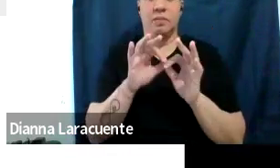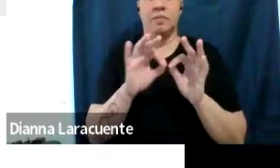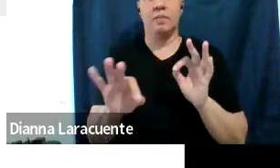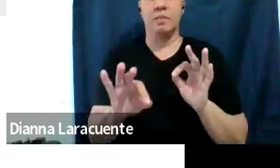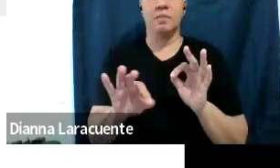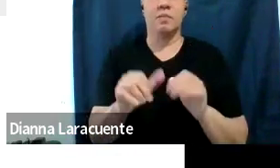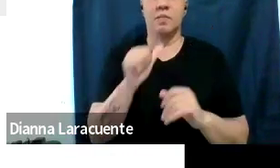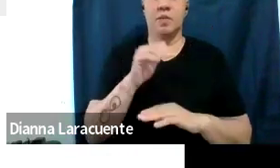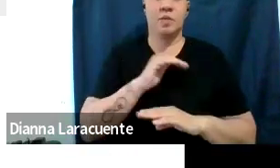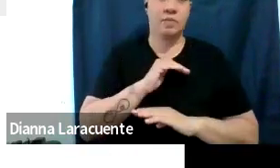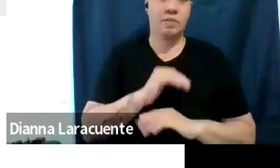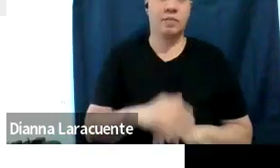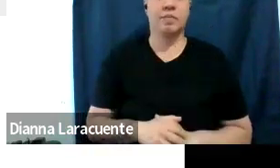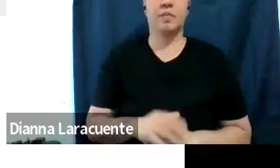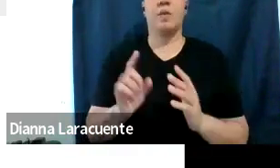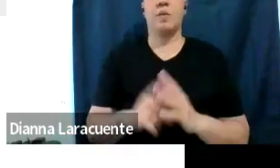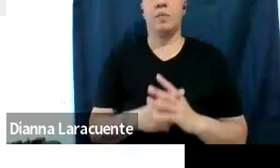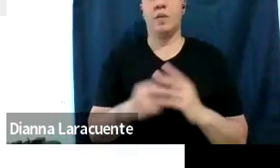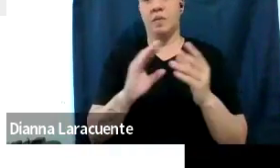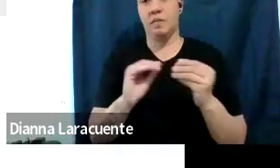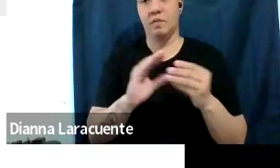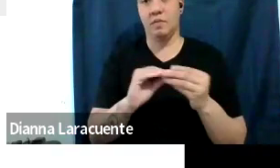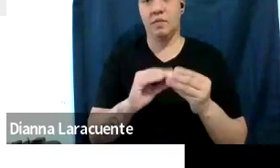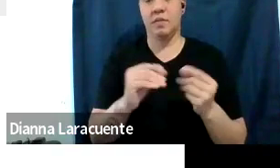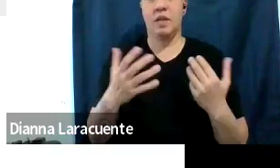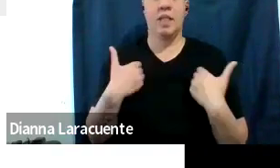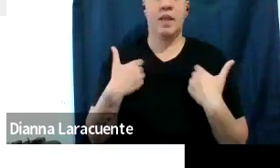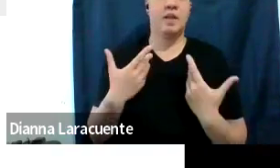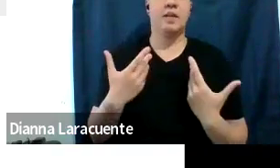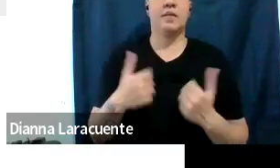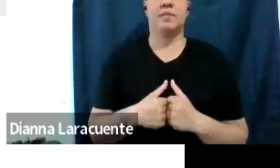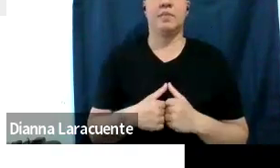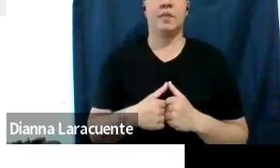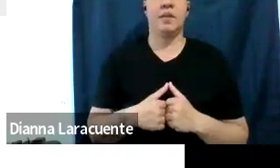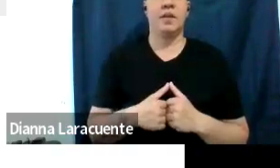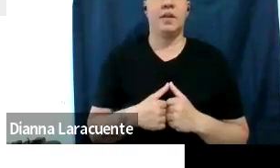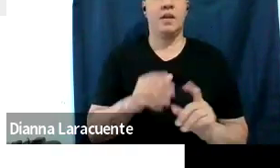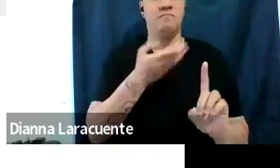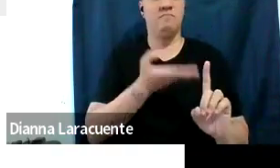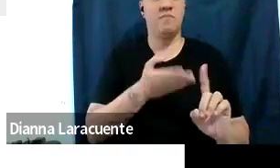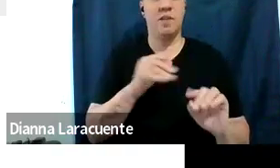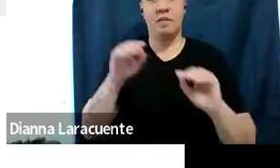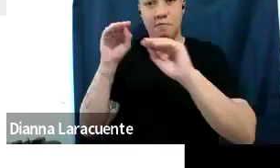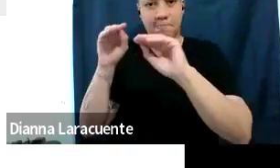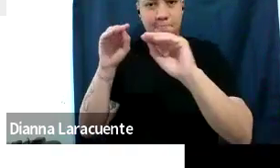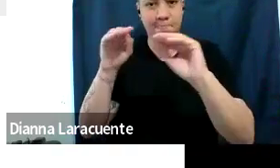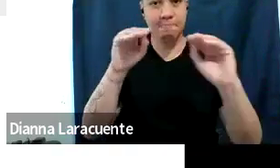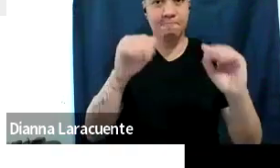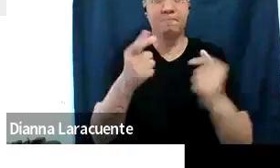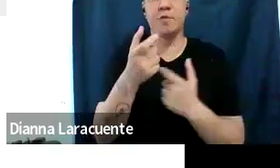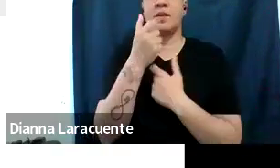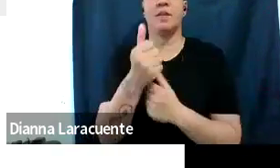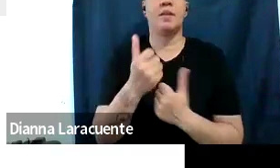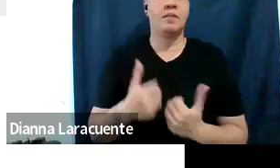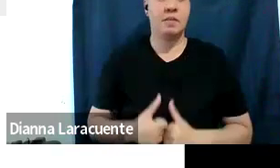incesante. Entonces ahí empieza a contar que era lo que teníamos. Él fue educando, pero fíjense lo interesante,